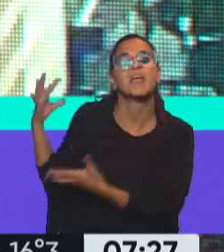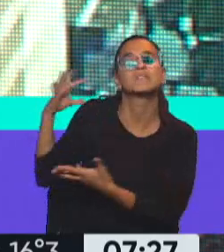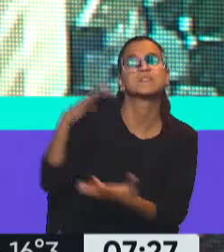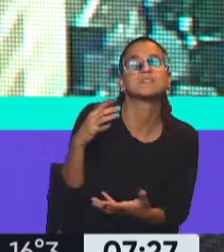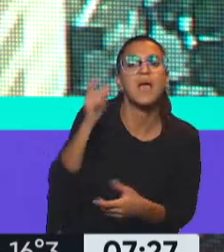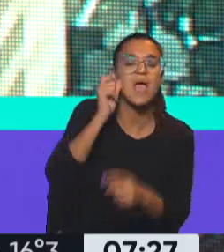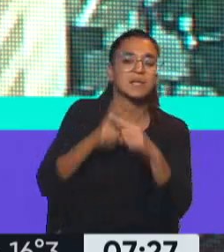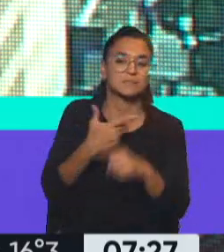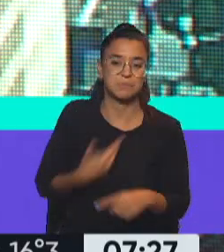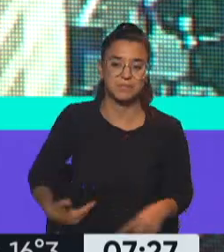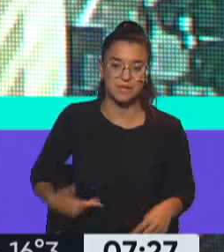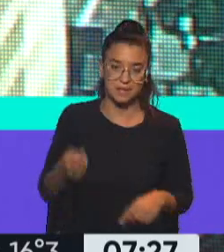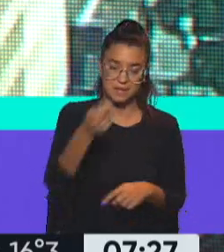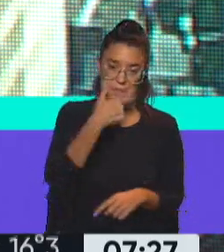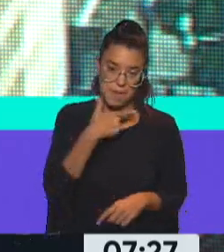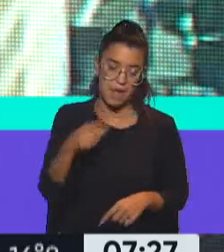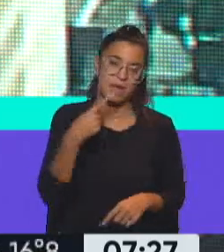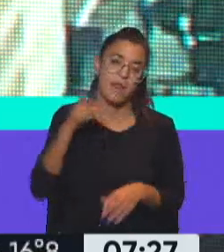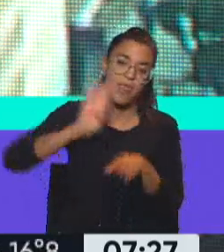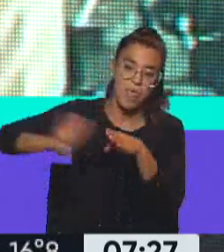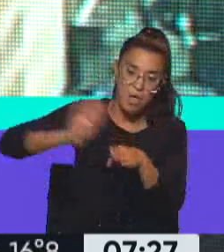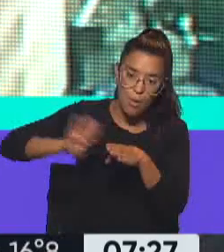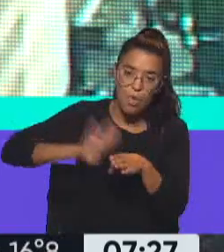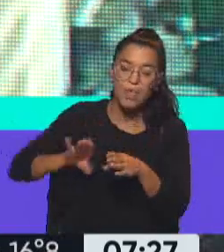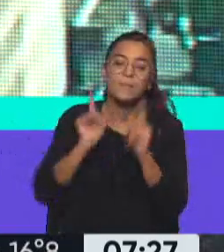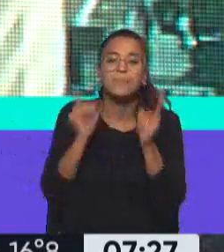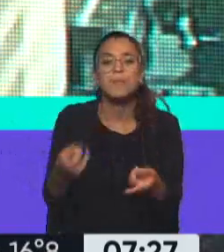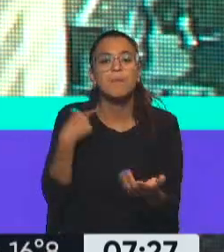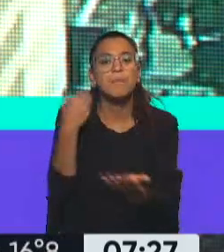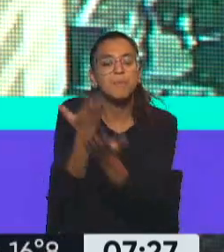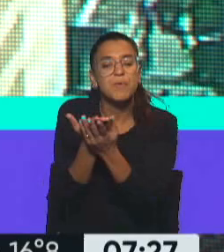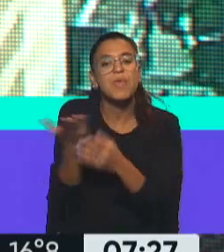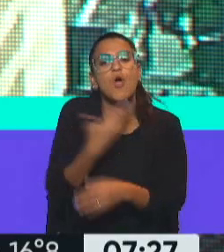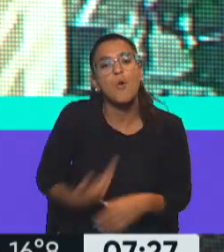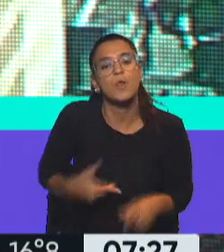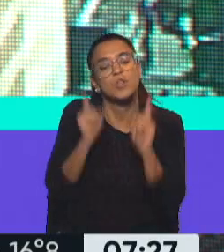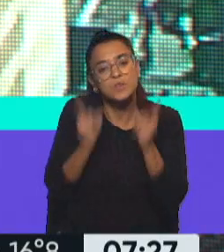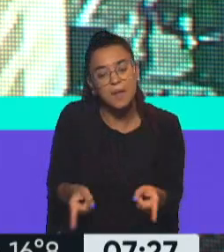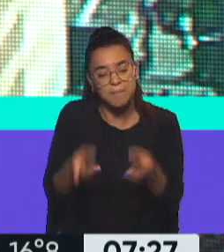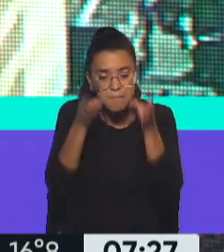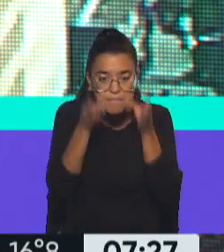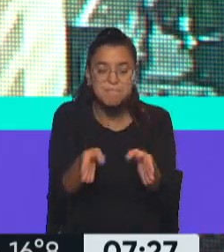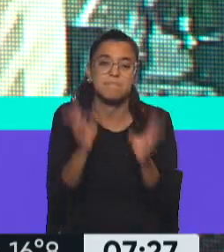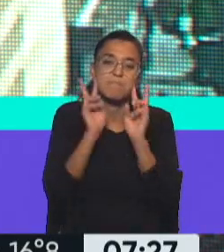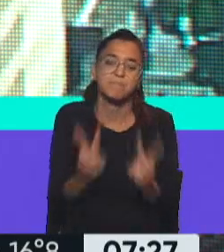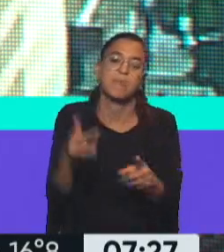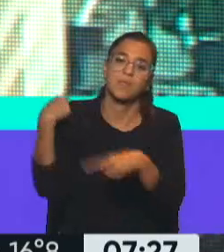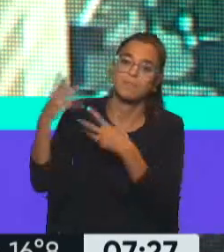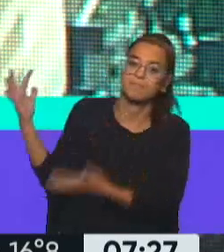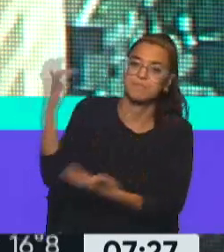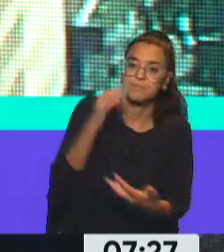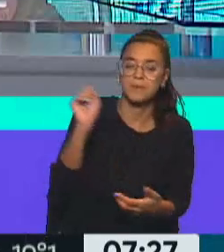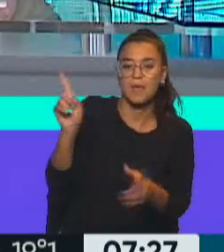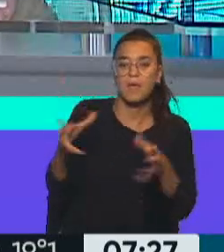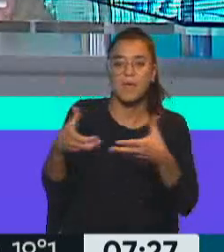el expresidente Mauricio Macri, la deuda, y precisamente lo que pide es que el gobierno también ponga el acento en la herencia recibida por